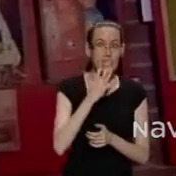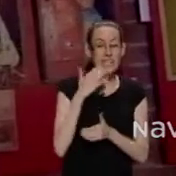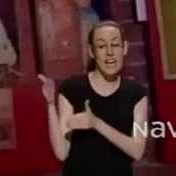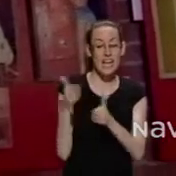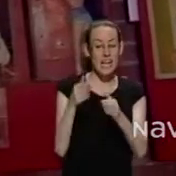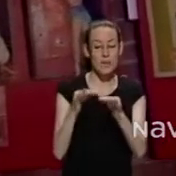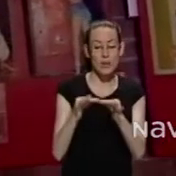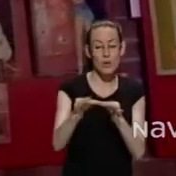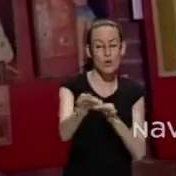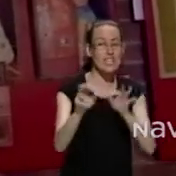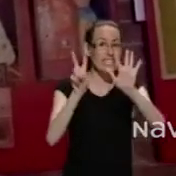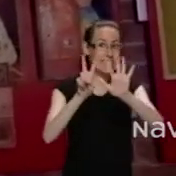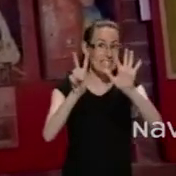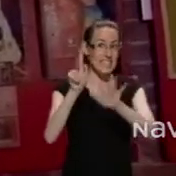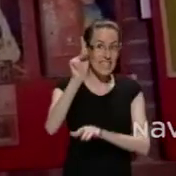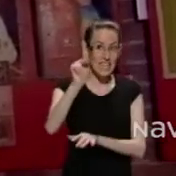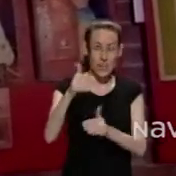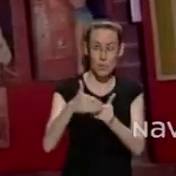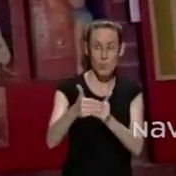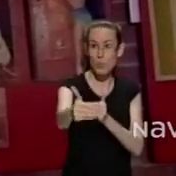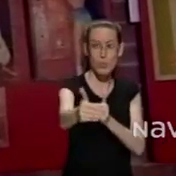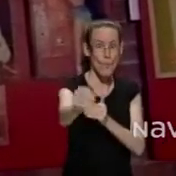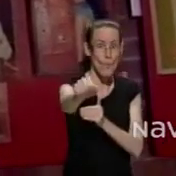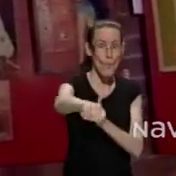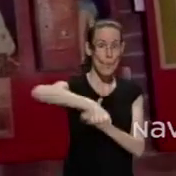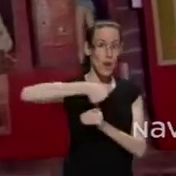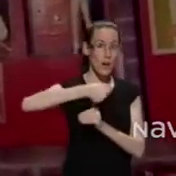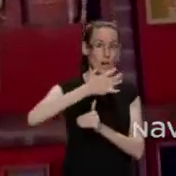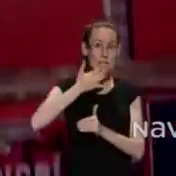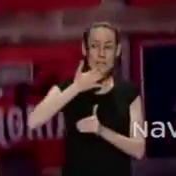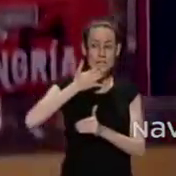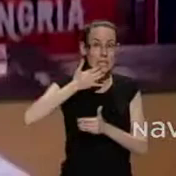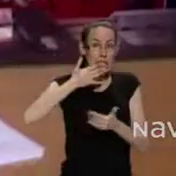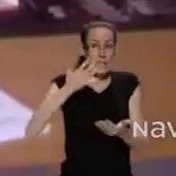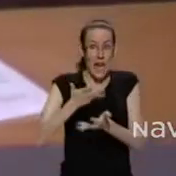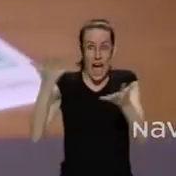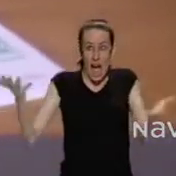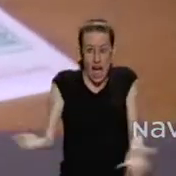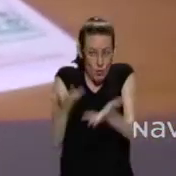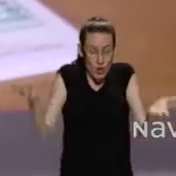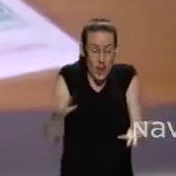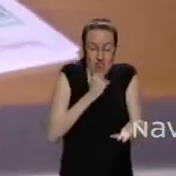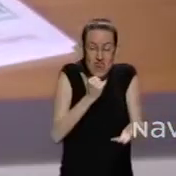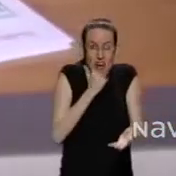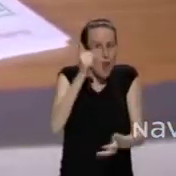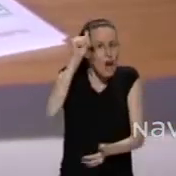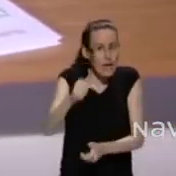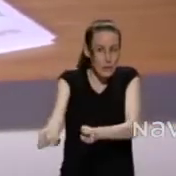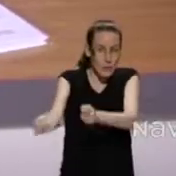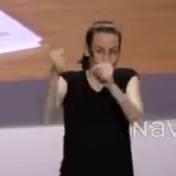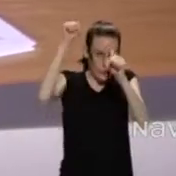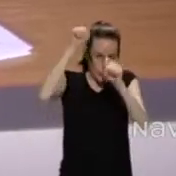a cualquier peregrino en ese tramo, lo tienen que traer en volandas hasta aquí. Yo llamo a la ambulancia y lo estoy atendiendo mientras vienen a recogerlo. ¿Y también ropa?